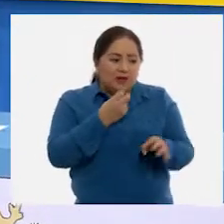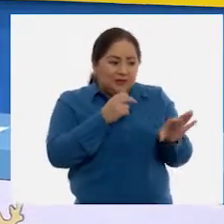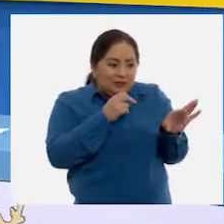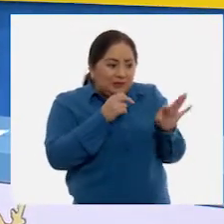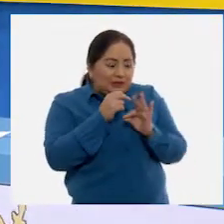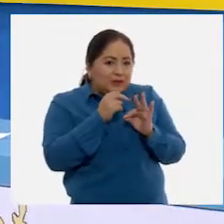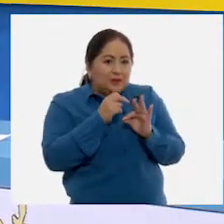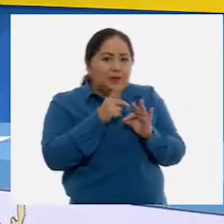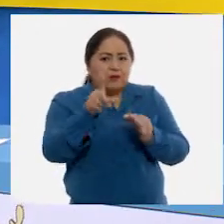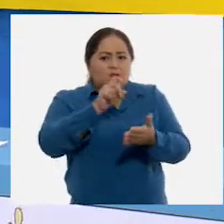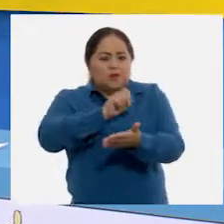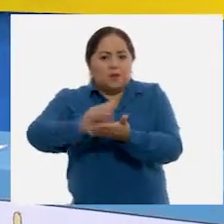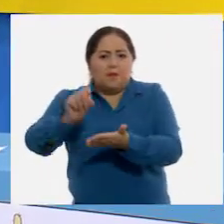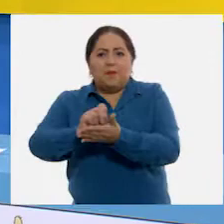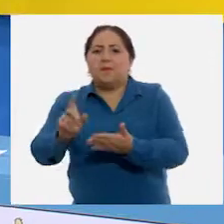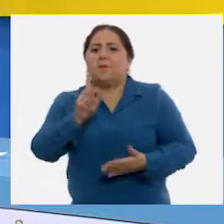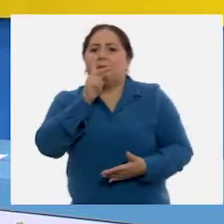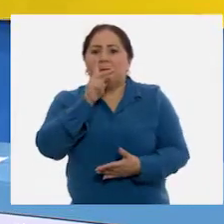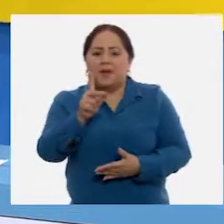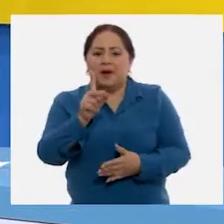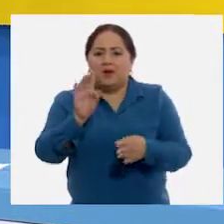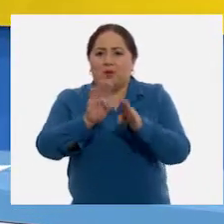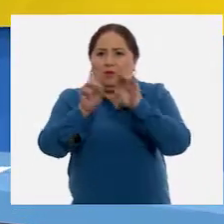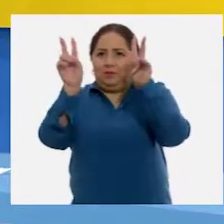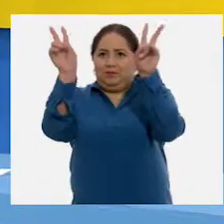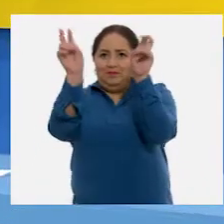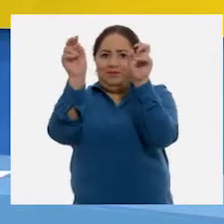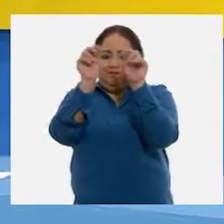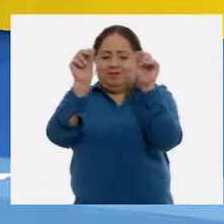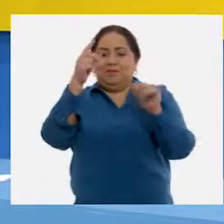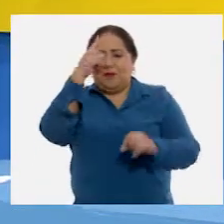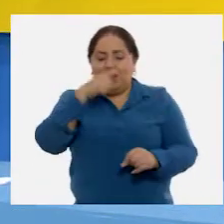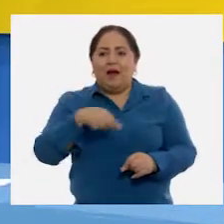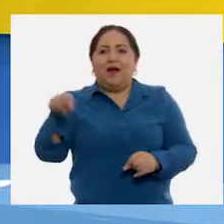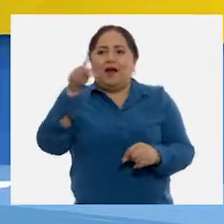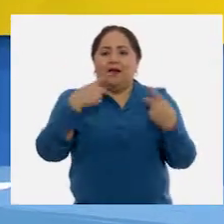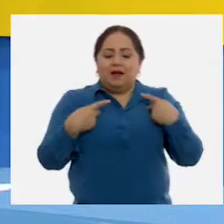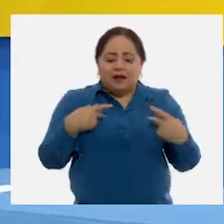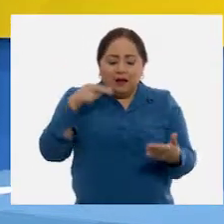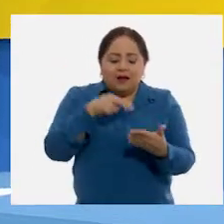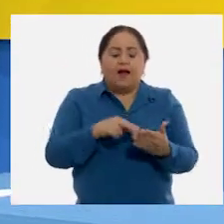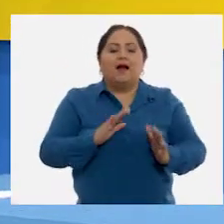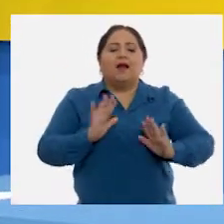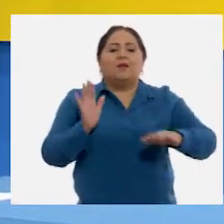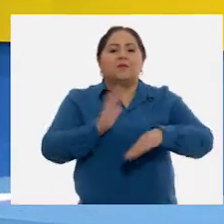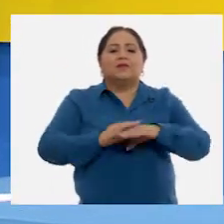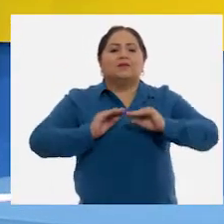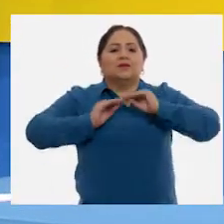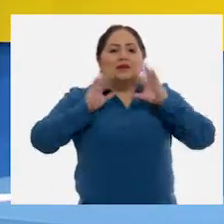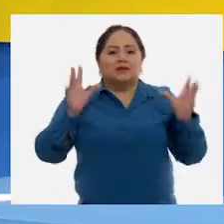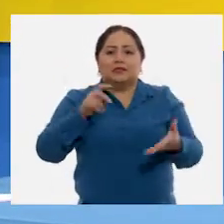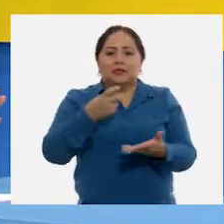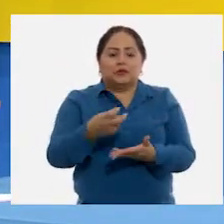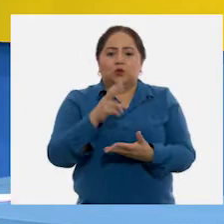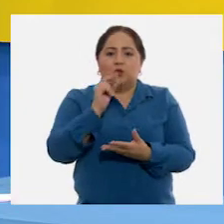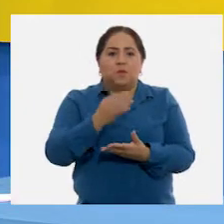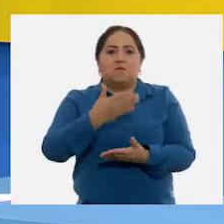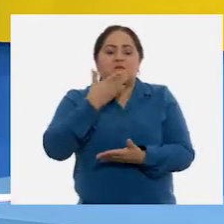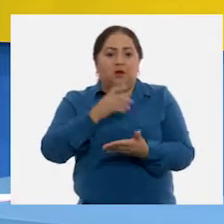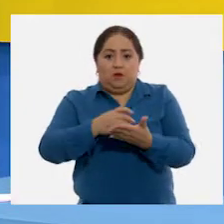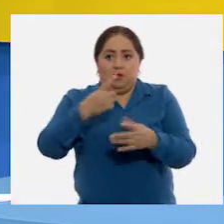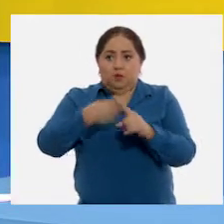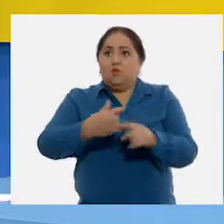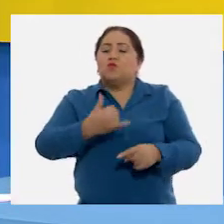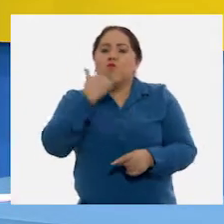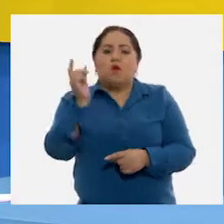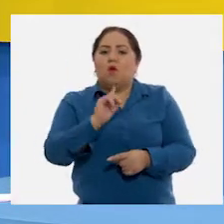recurso, escribamos la palabra entrecomillada, para que a cualquier lector le resulte claro que no fue escrita así por un